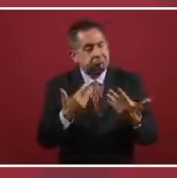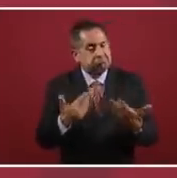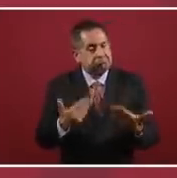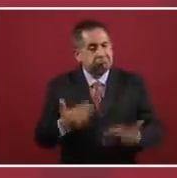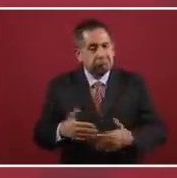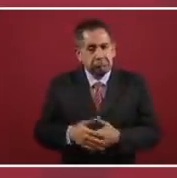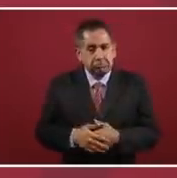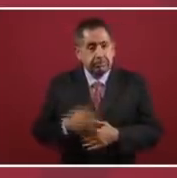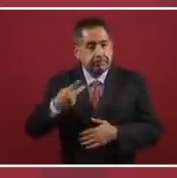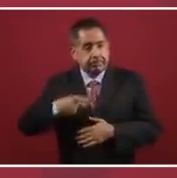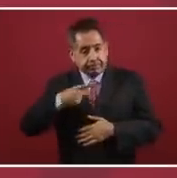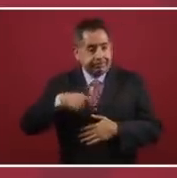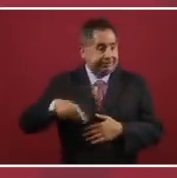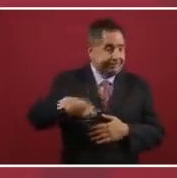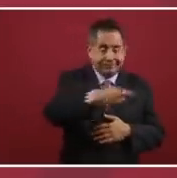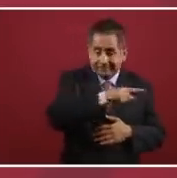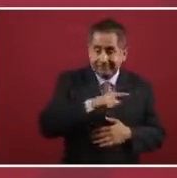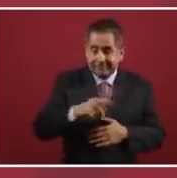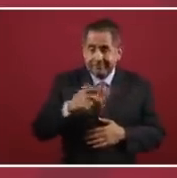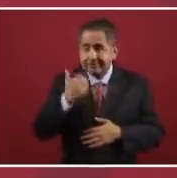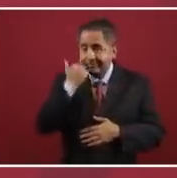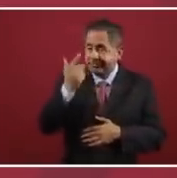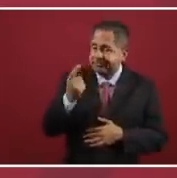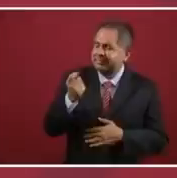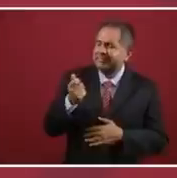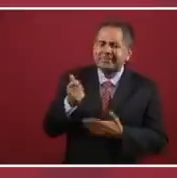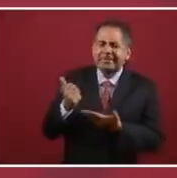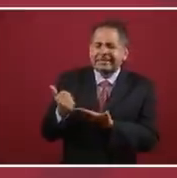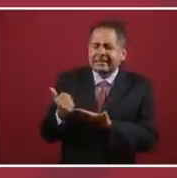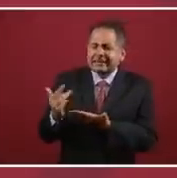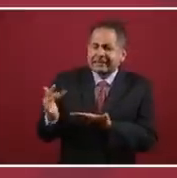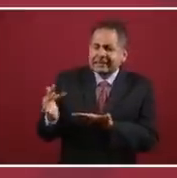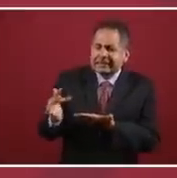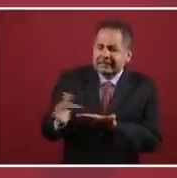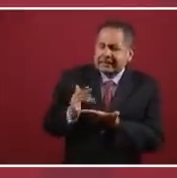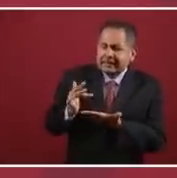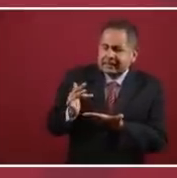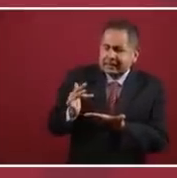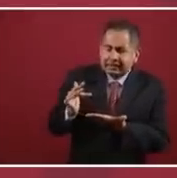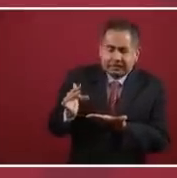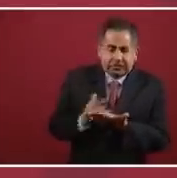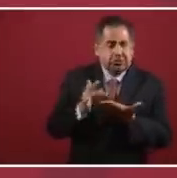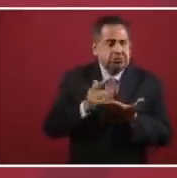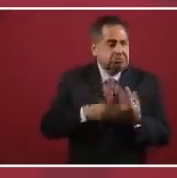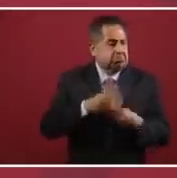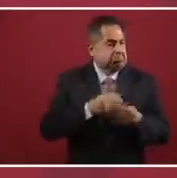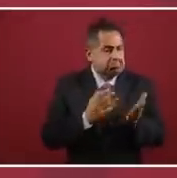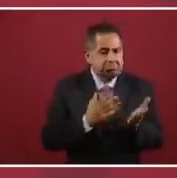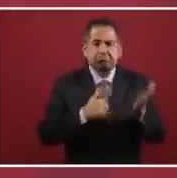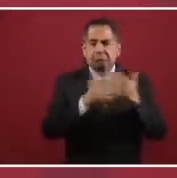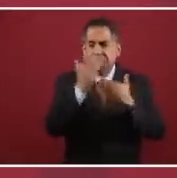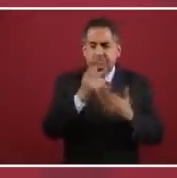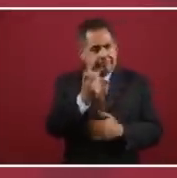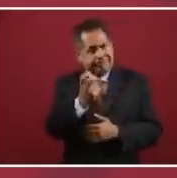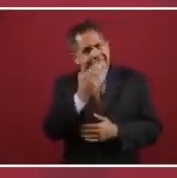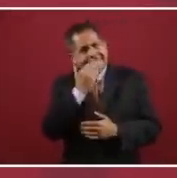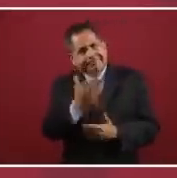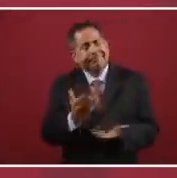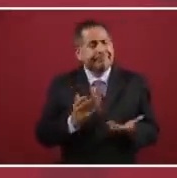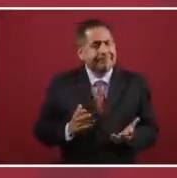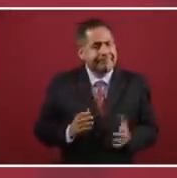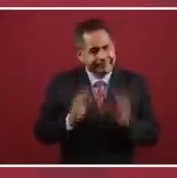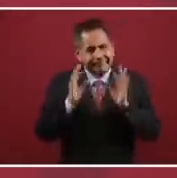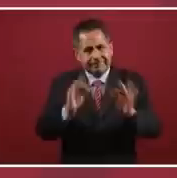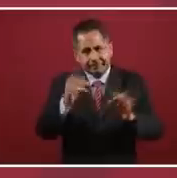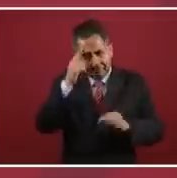lo que quiere es un poco de apoyo, un pequeño apoyo